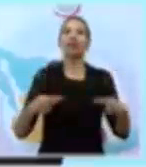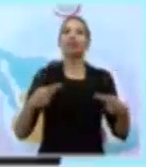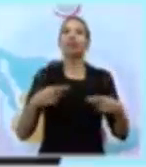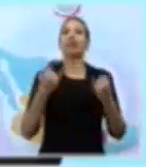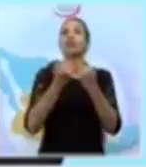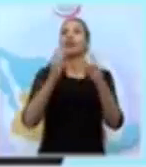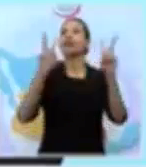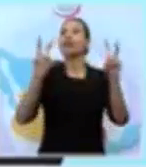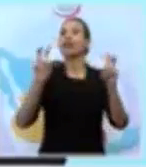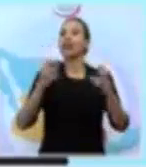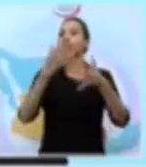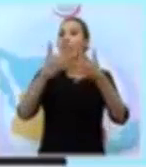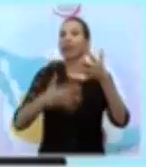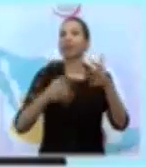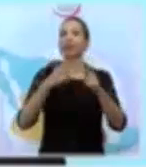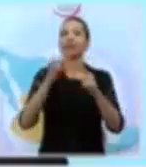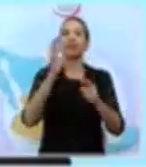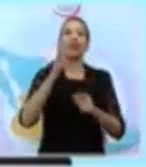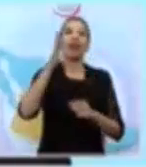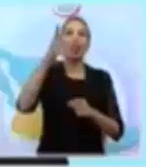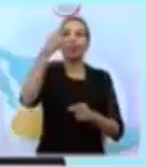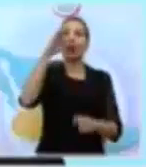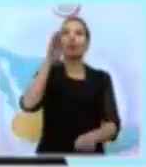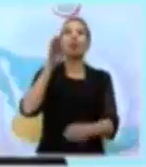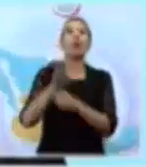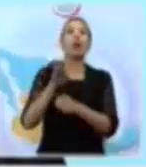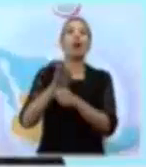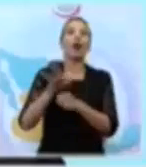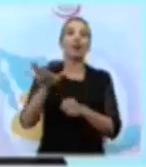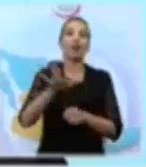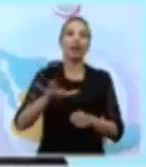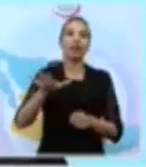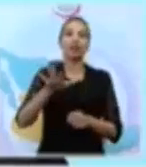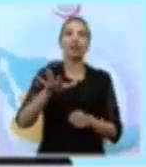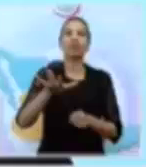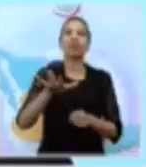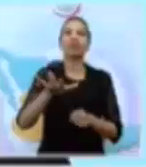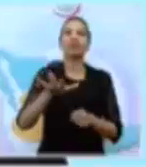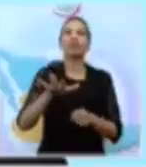de proyección y protección de los